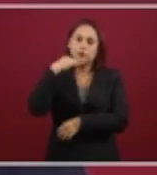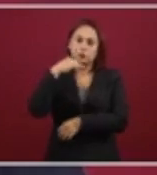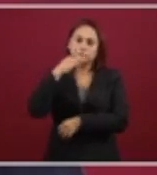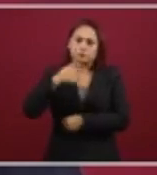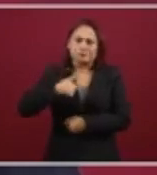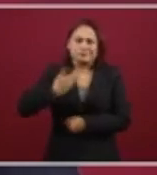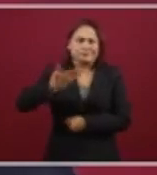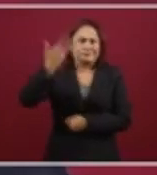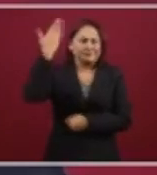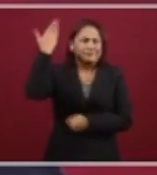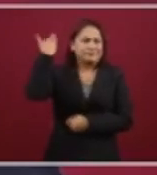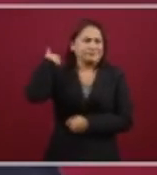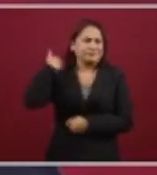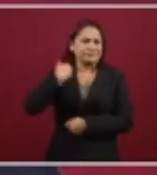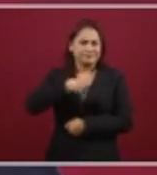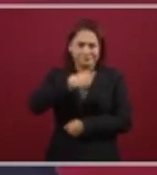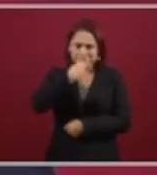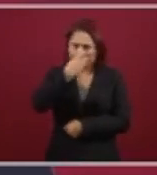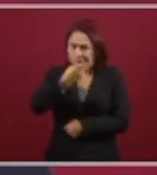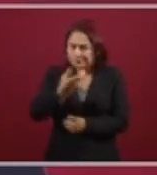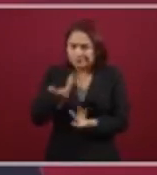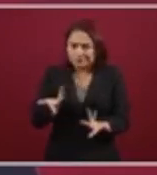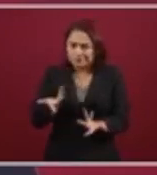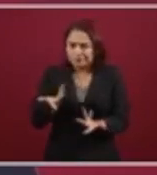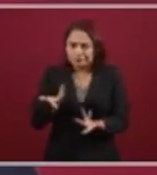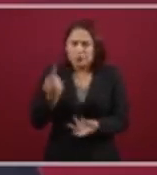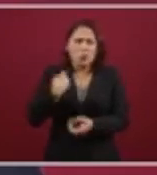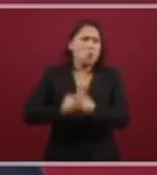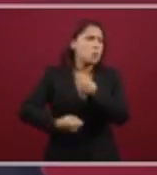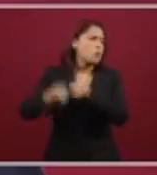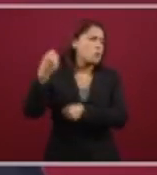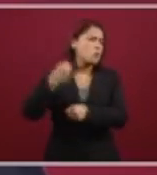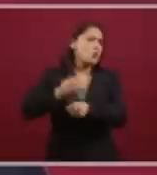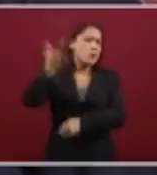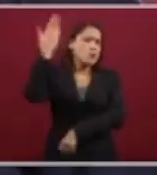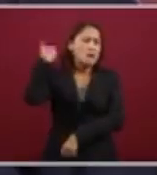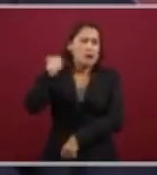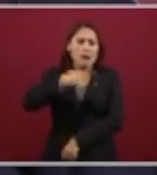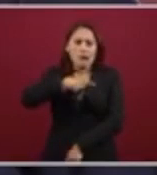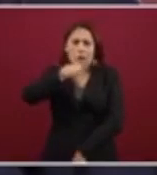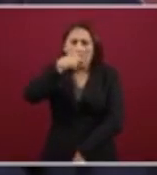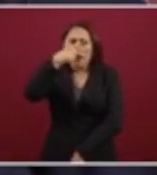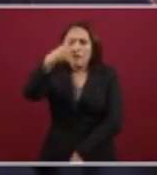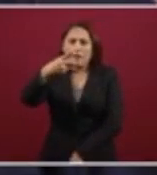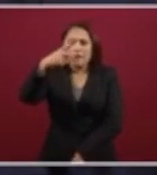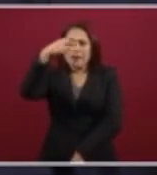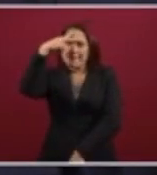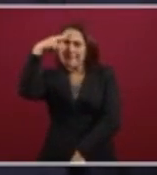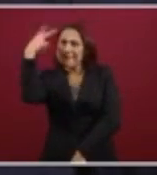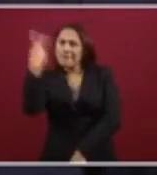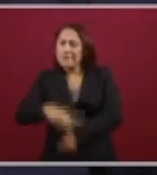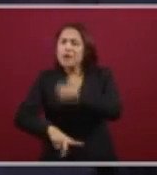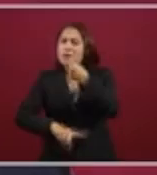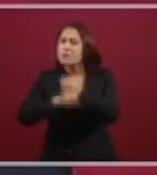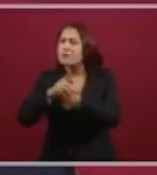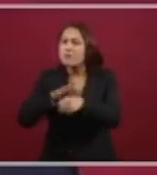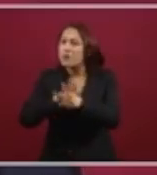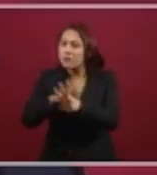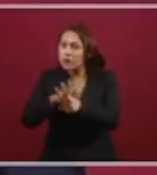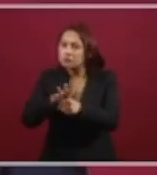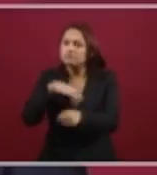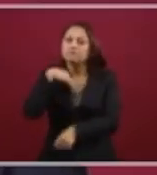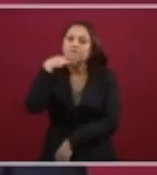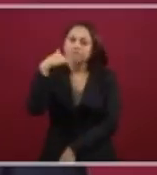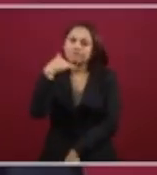desde hace mucho tiempo, desde hace muchos años, es el principal problema del país. Entonces,